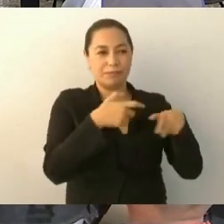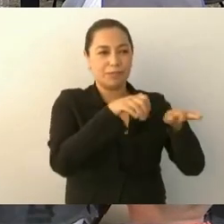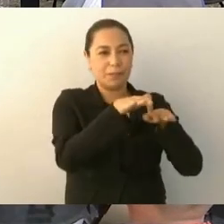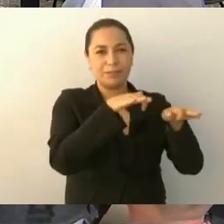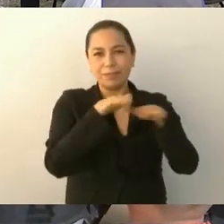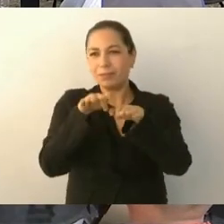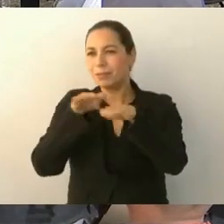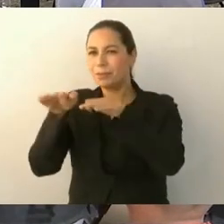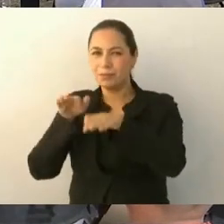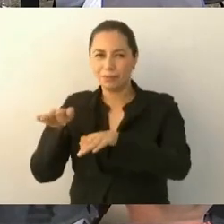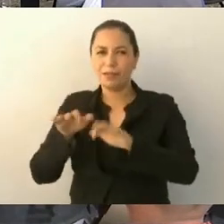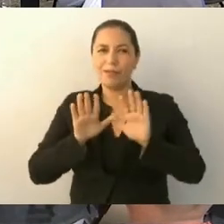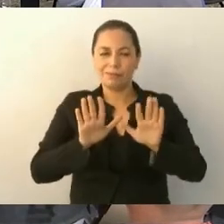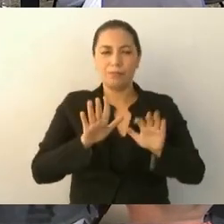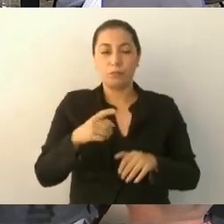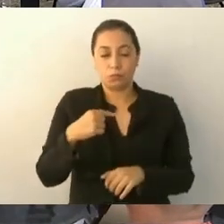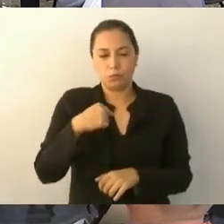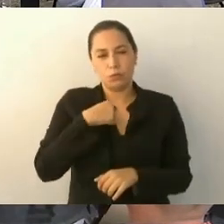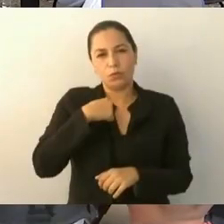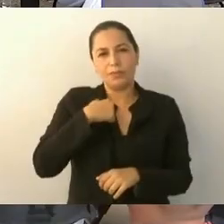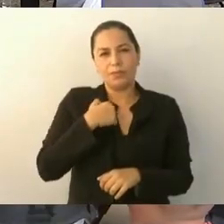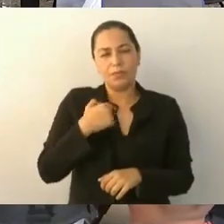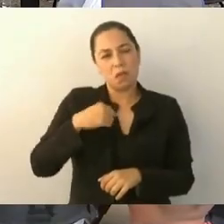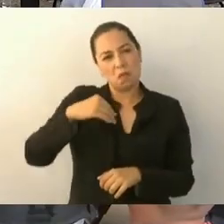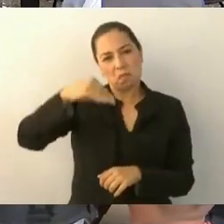A mí me parece mejor